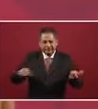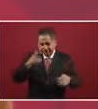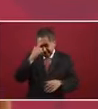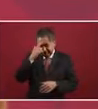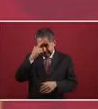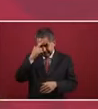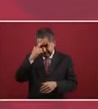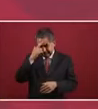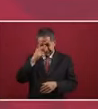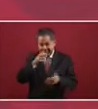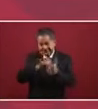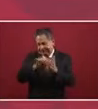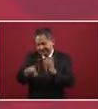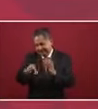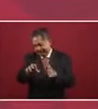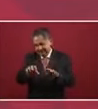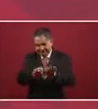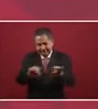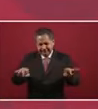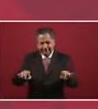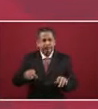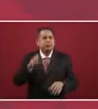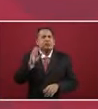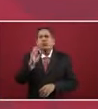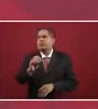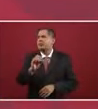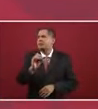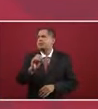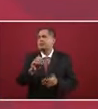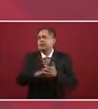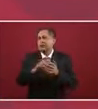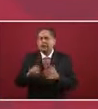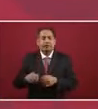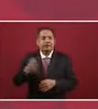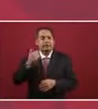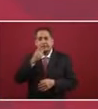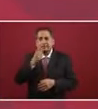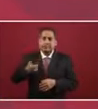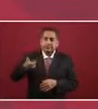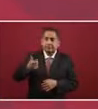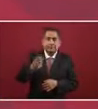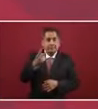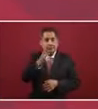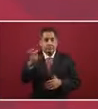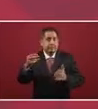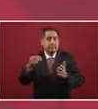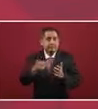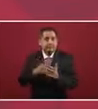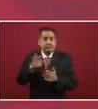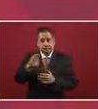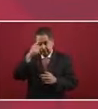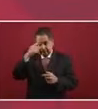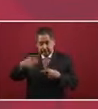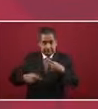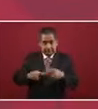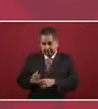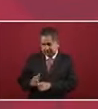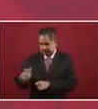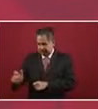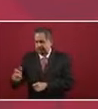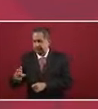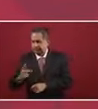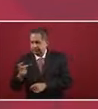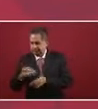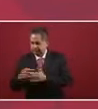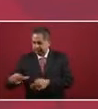por poner un ejemplo, o esto de que se pagaba aquí 200,000 pesos para las preguntas,